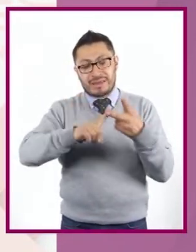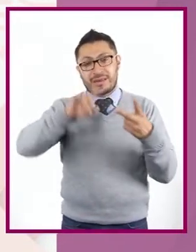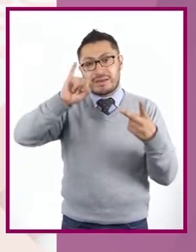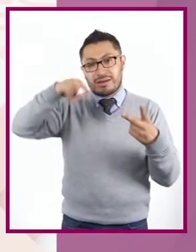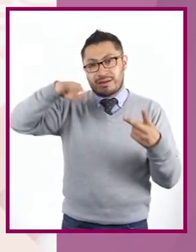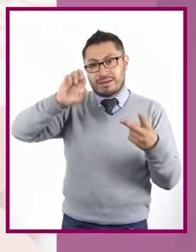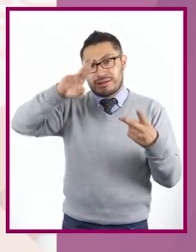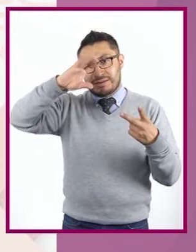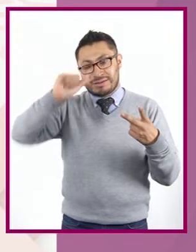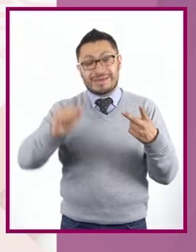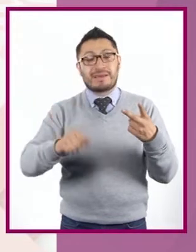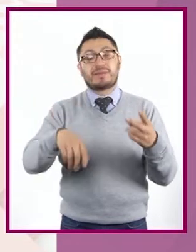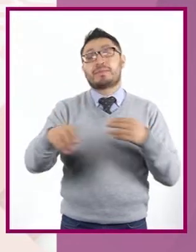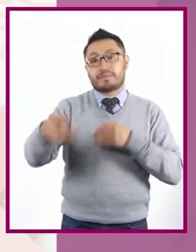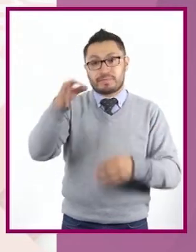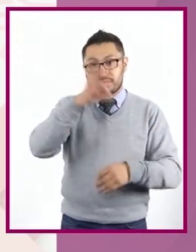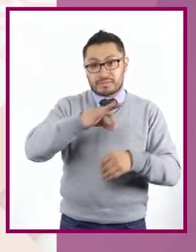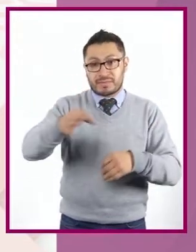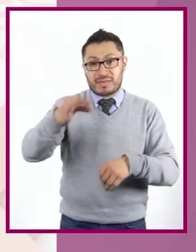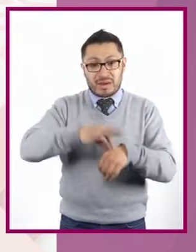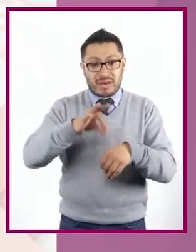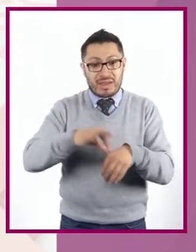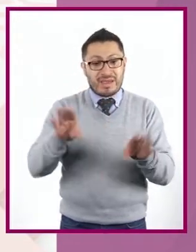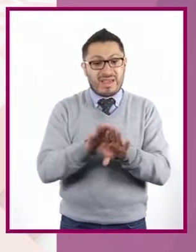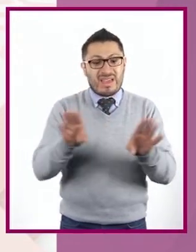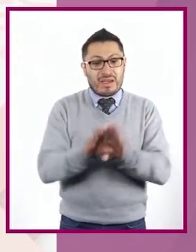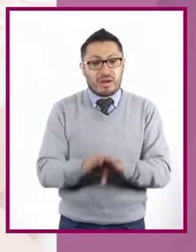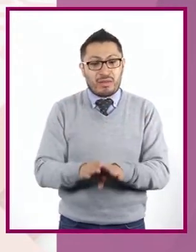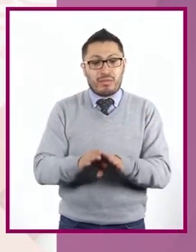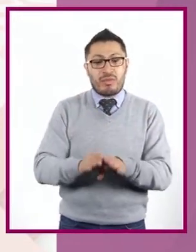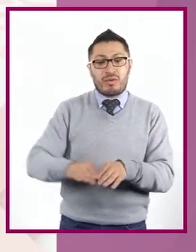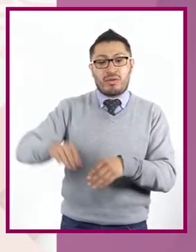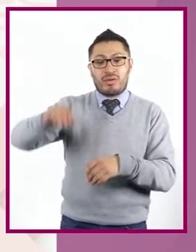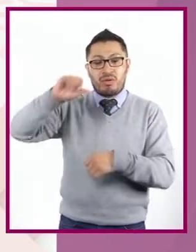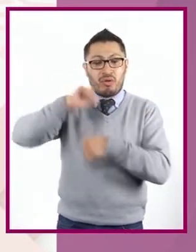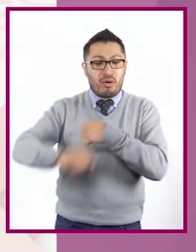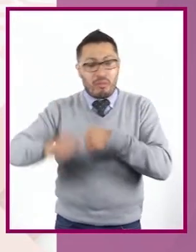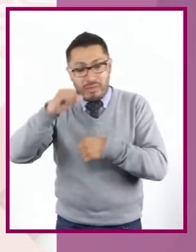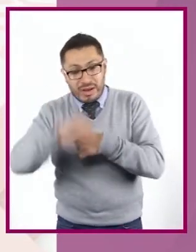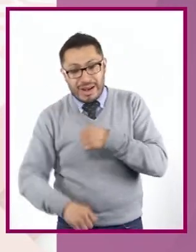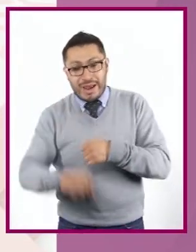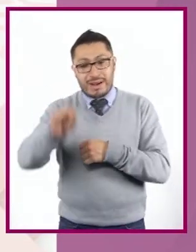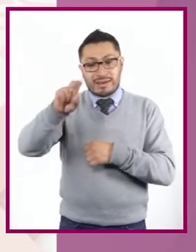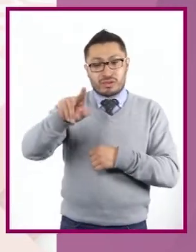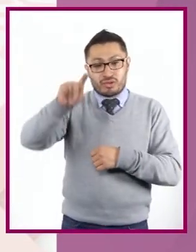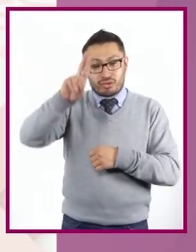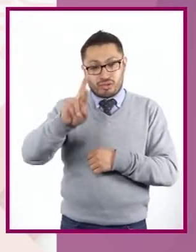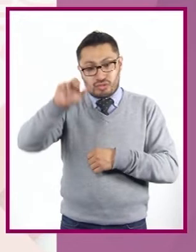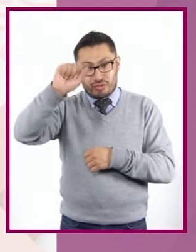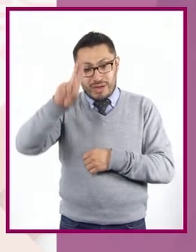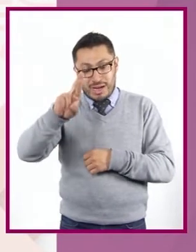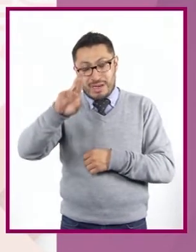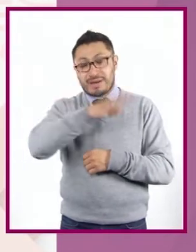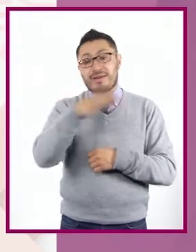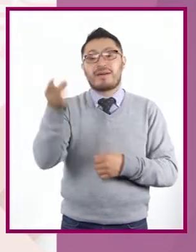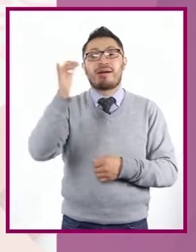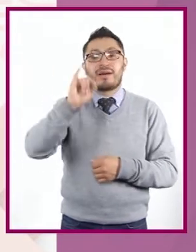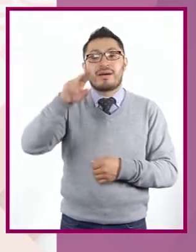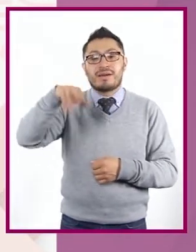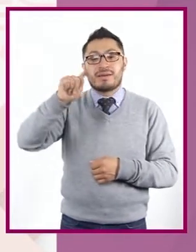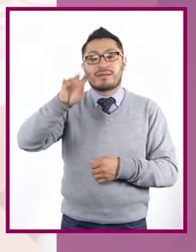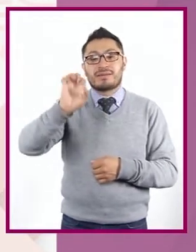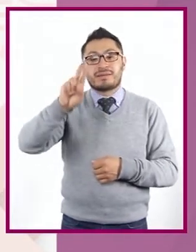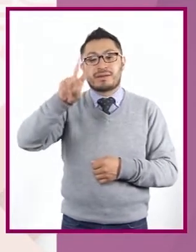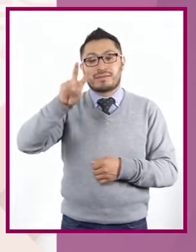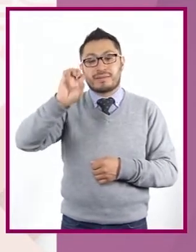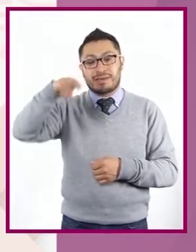medicina, vocablos como suturar e intervenir. Es decir, cada área o disciplina tiene un lenguaje